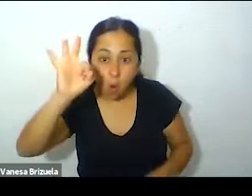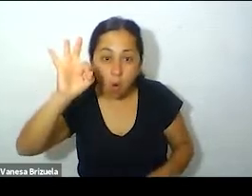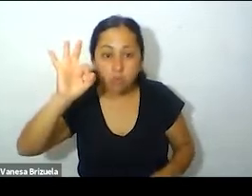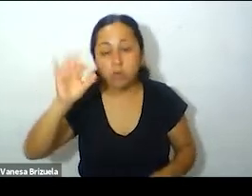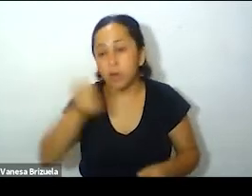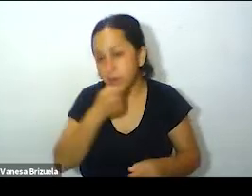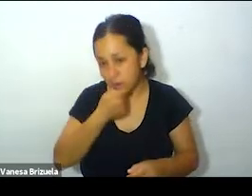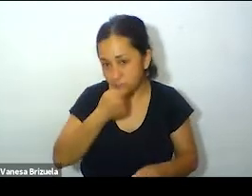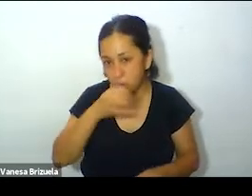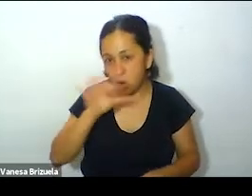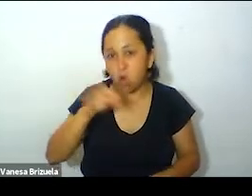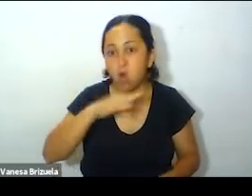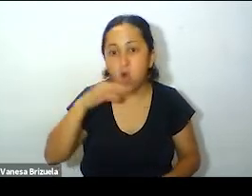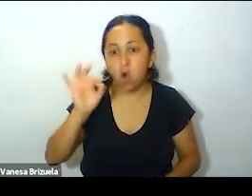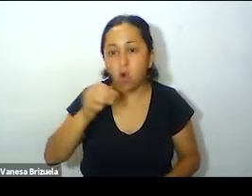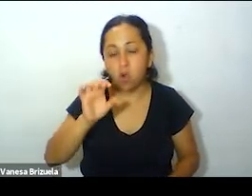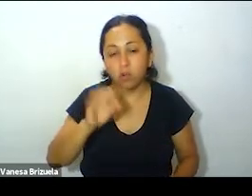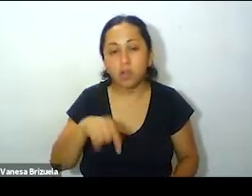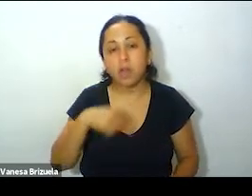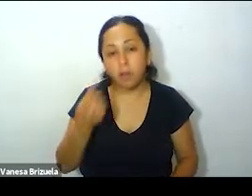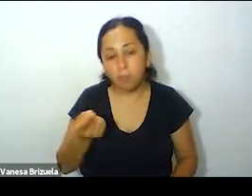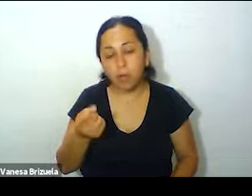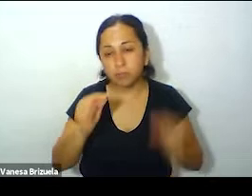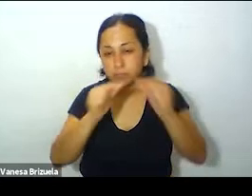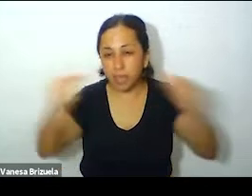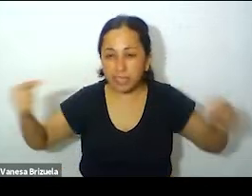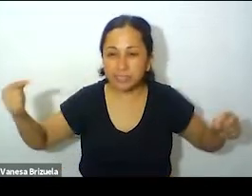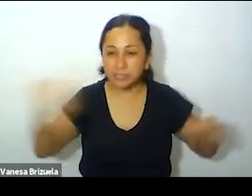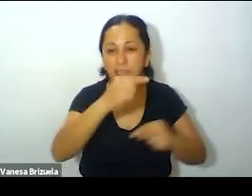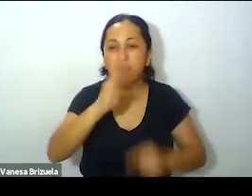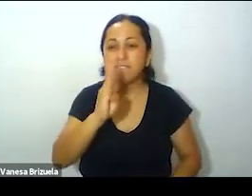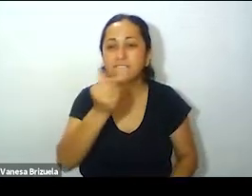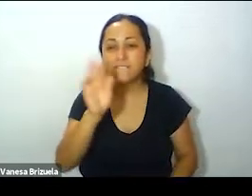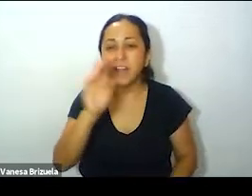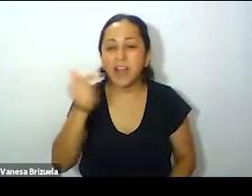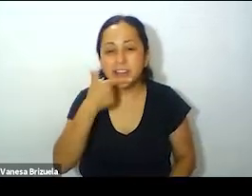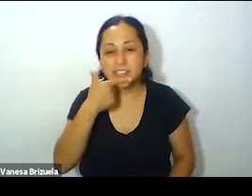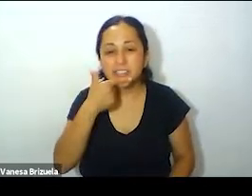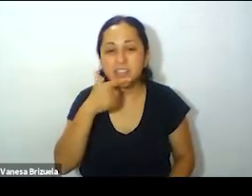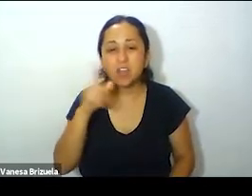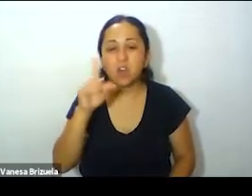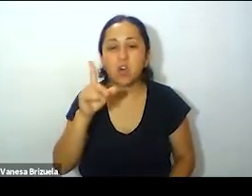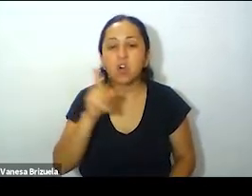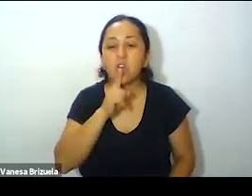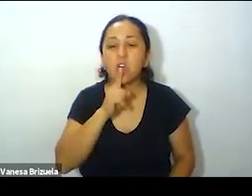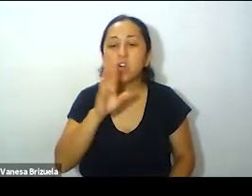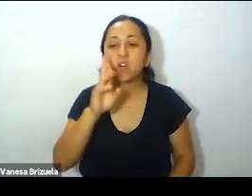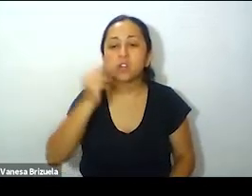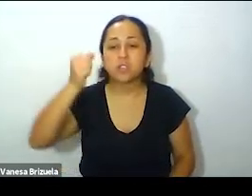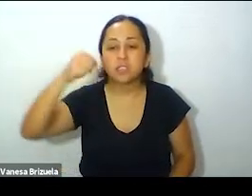las astas que atraviesan la letra son las barras o transversales.